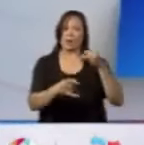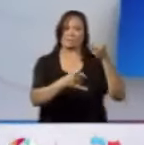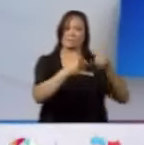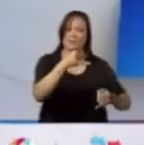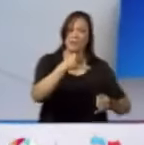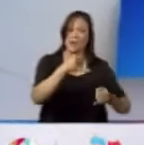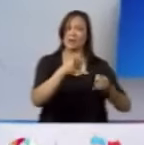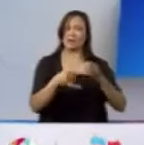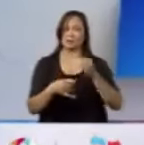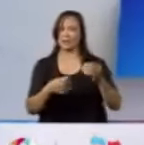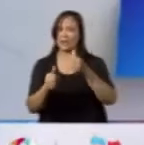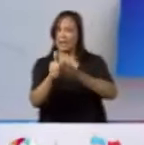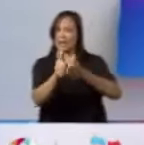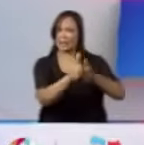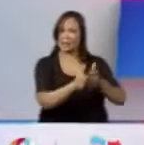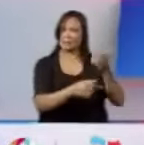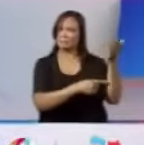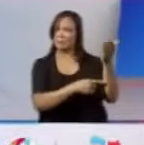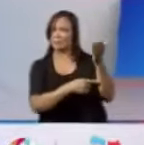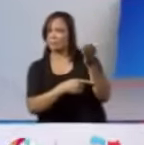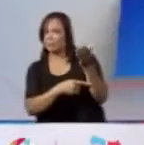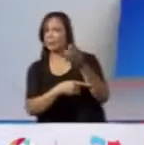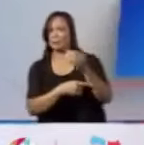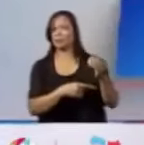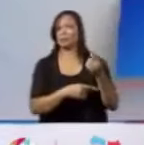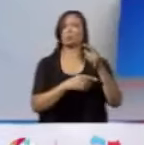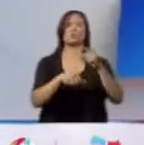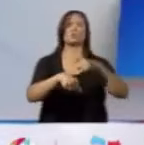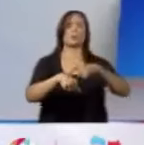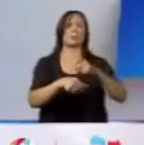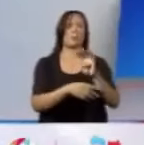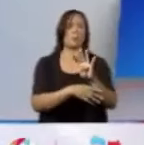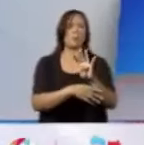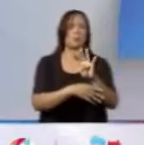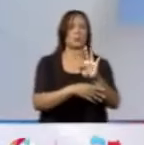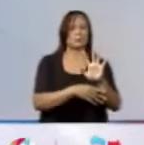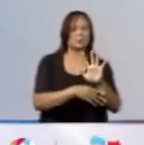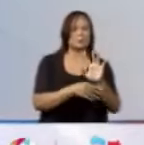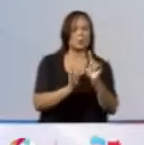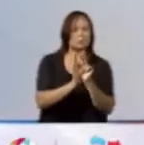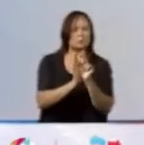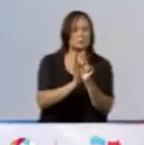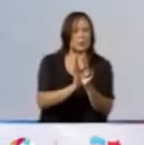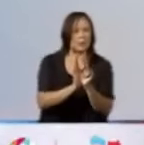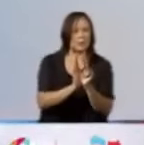y respuestas de cada candidato, y la misma contará con un tiempo de 45 segundos.